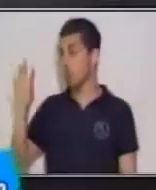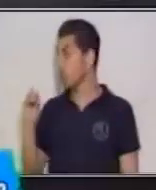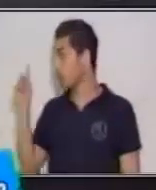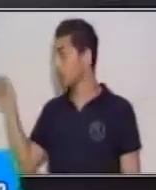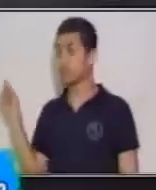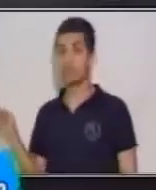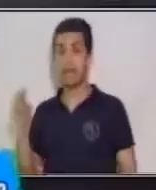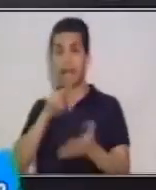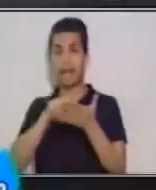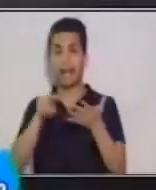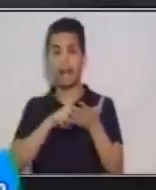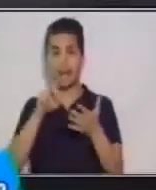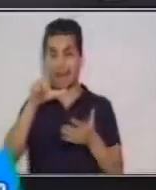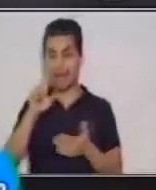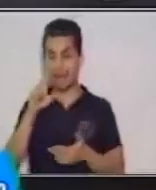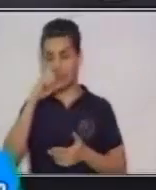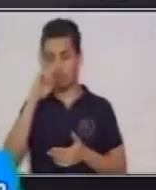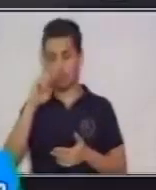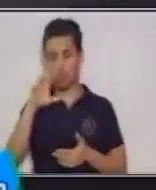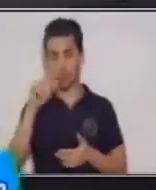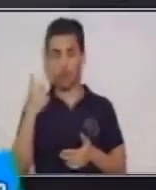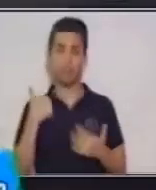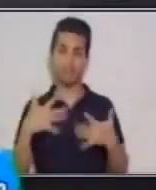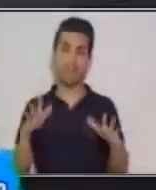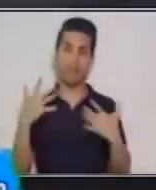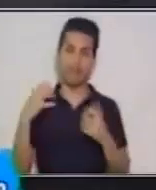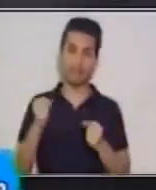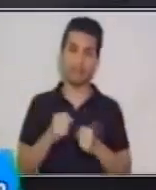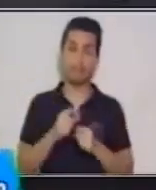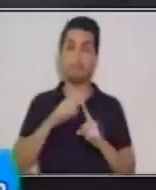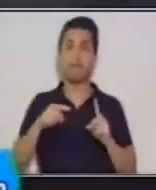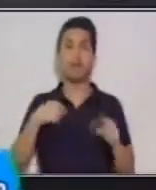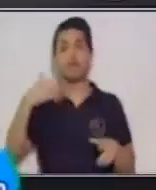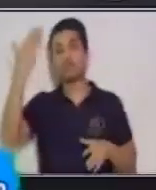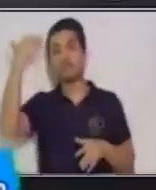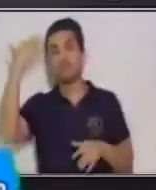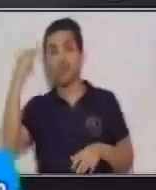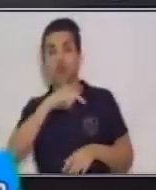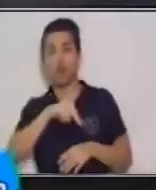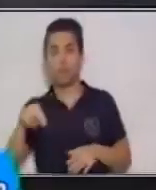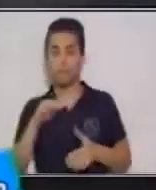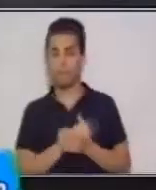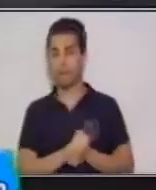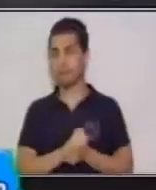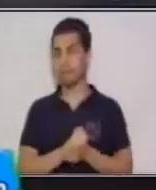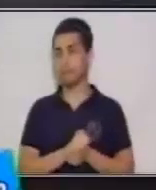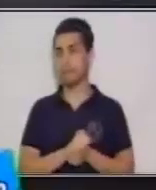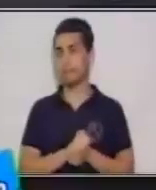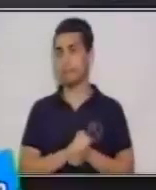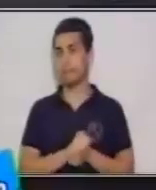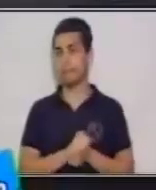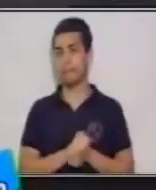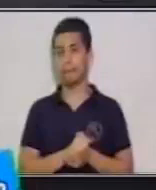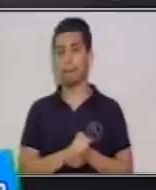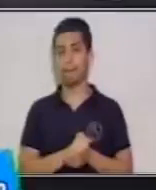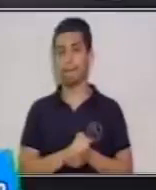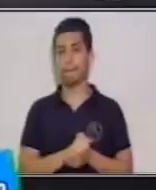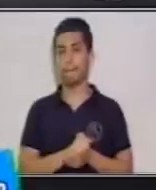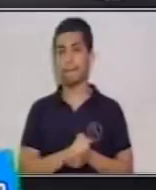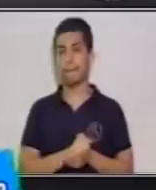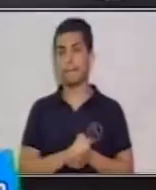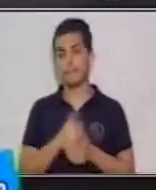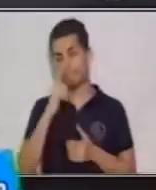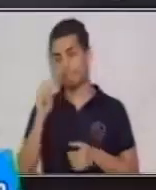sí las hemos realizado, solo que no sabíamos los nombres exactamente. Vamos entonces con este tipo